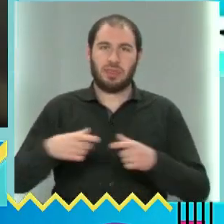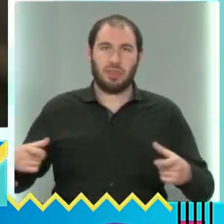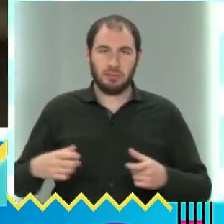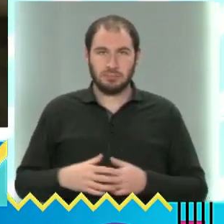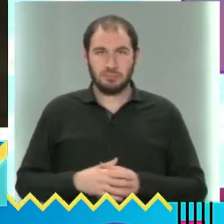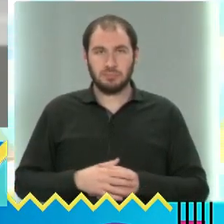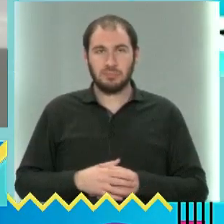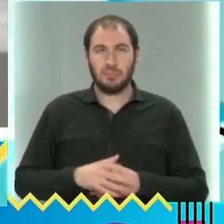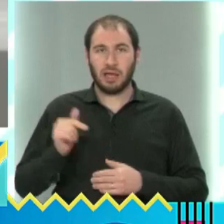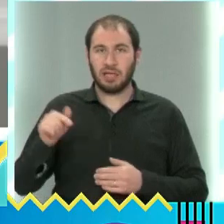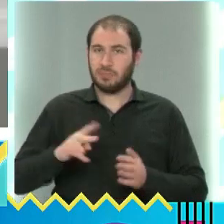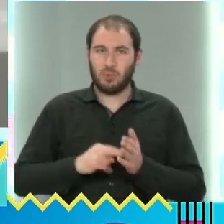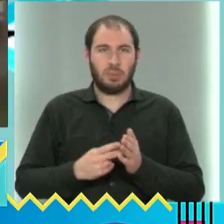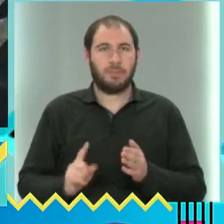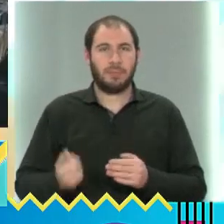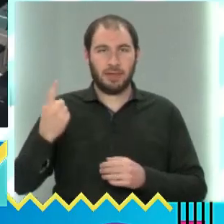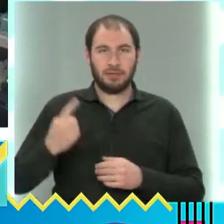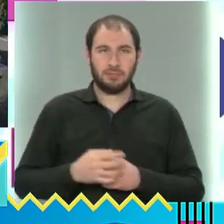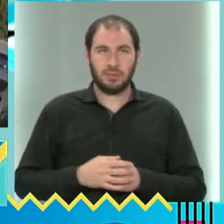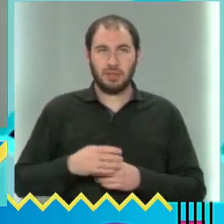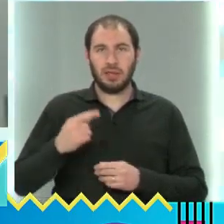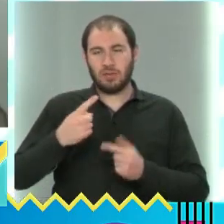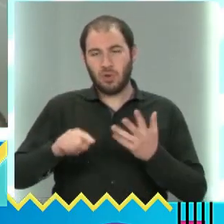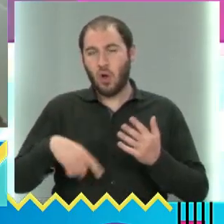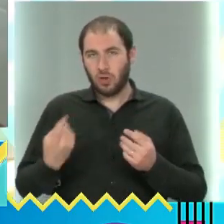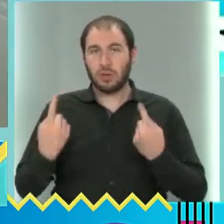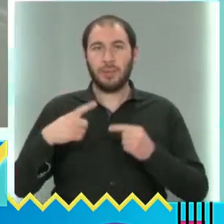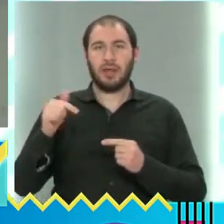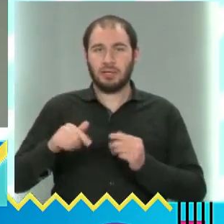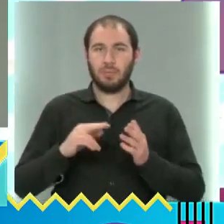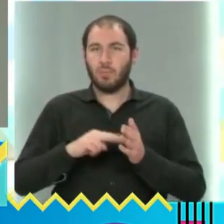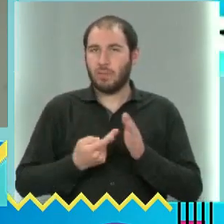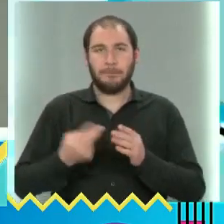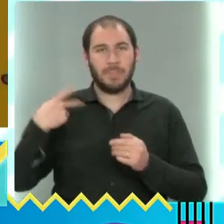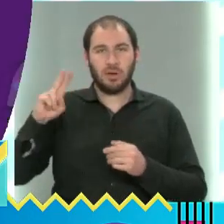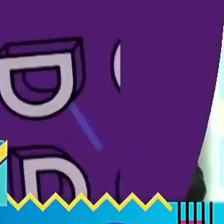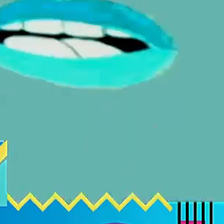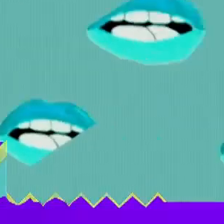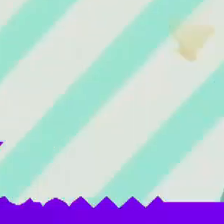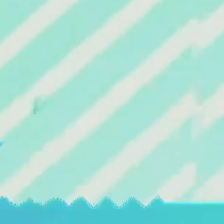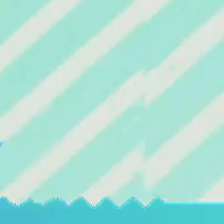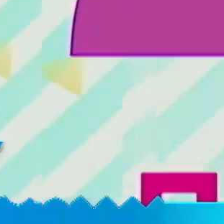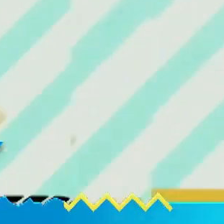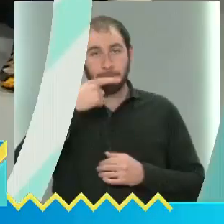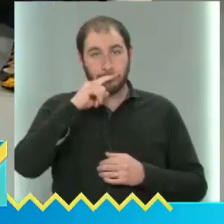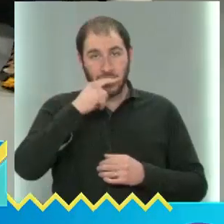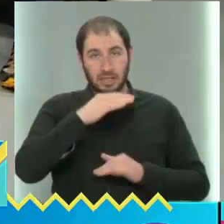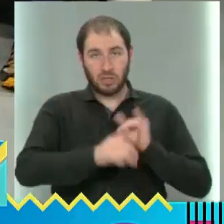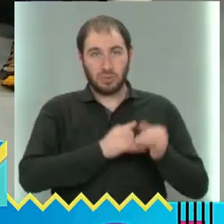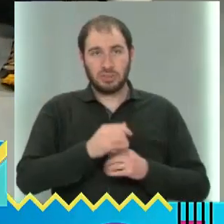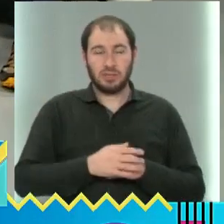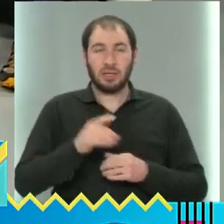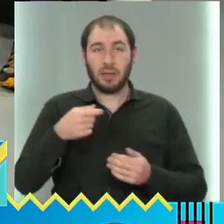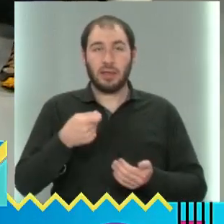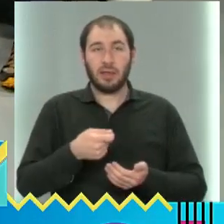ese es el primer problema. Bueno, hay muchas otras causas, pero ese es el problema mayor. Macri decía el otro día en CAME que no